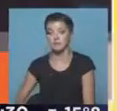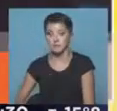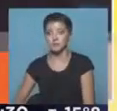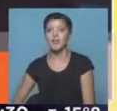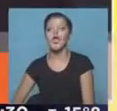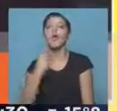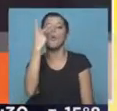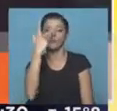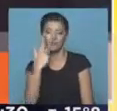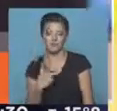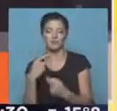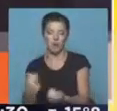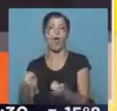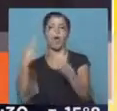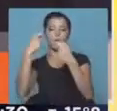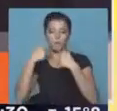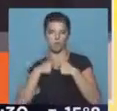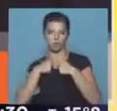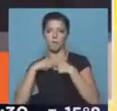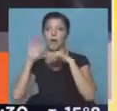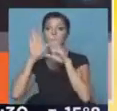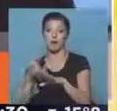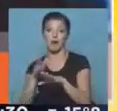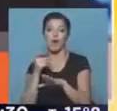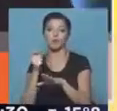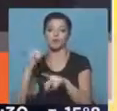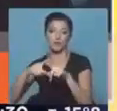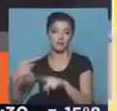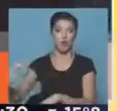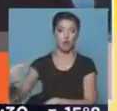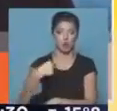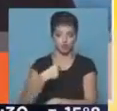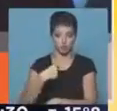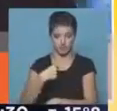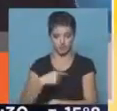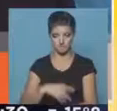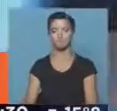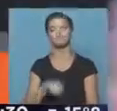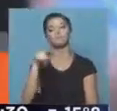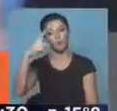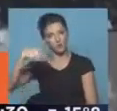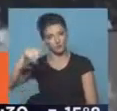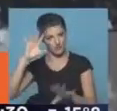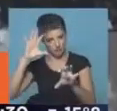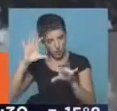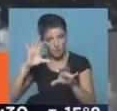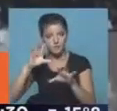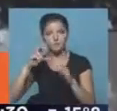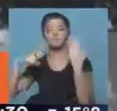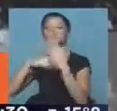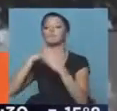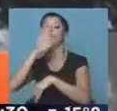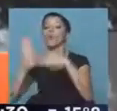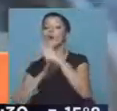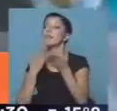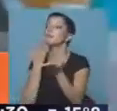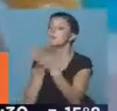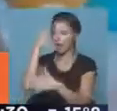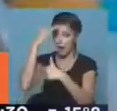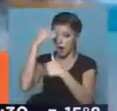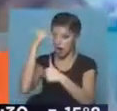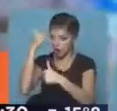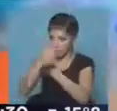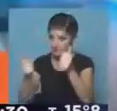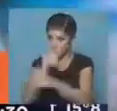tercio necesario para bloquear el impeachment, digamos, sí. Porque recordemos, la Cámara, el procurador le pidió a la Corte que investigue a Temer.